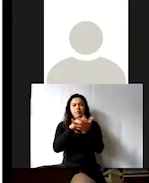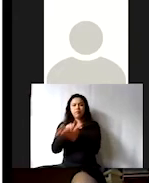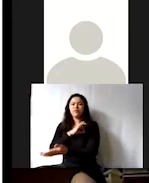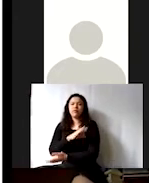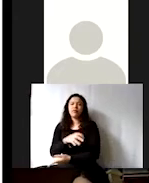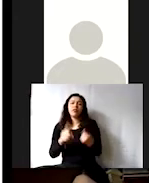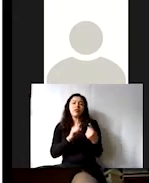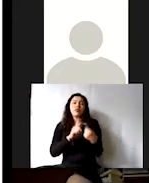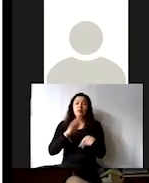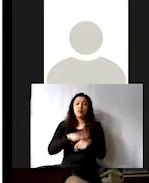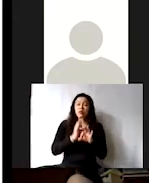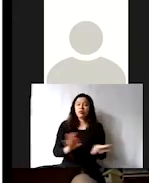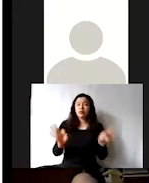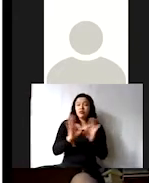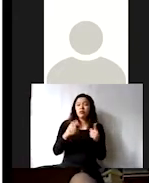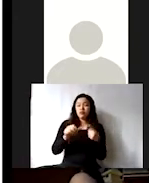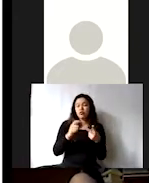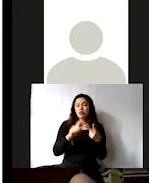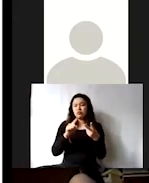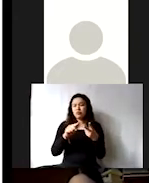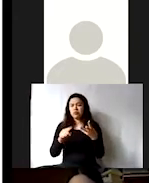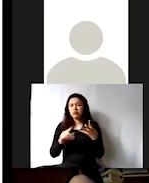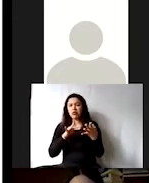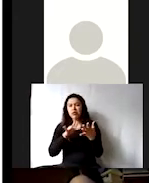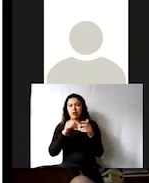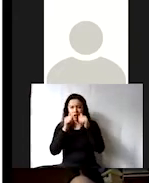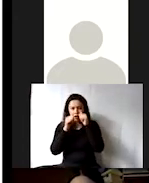quizá uno es prioritario, pero hay otros con los que trabajamos de manera